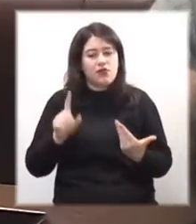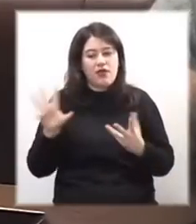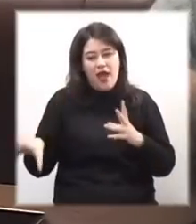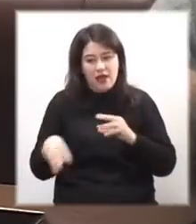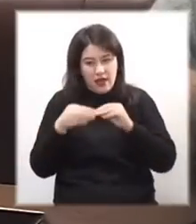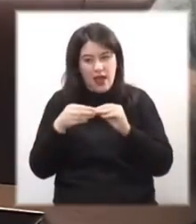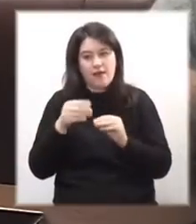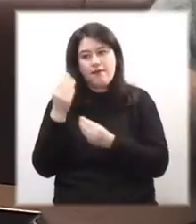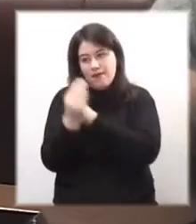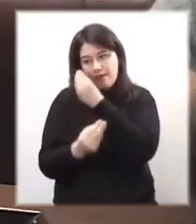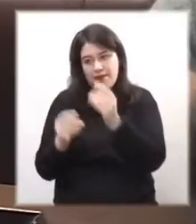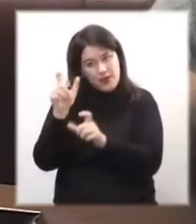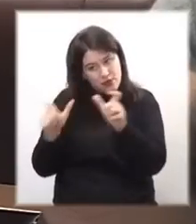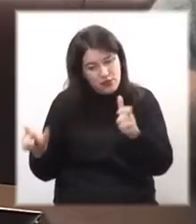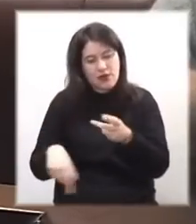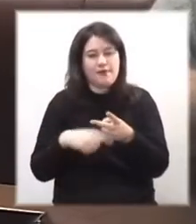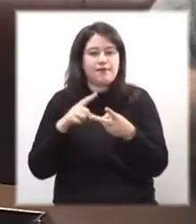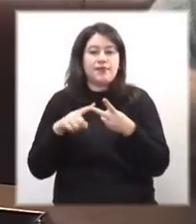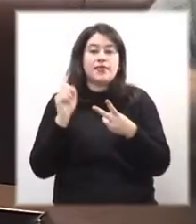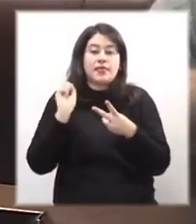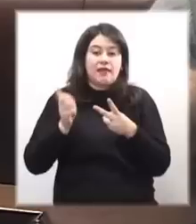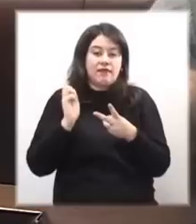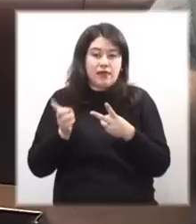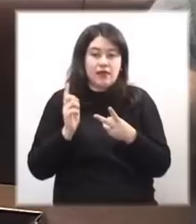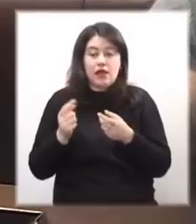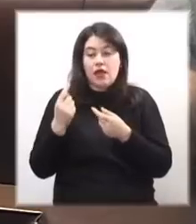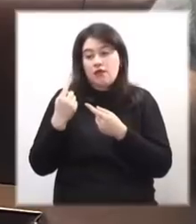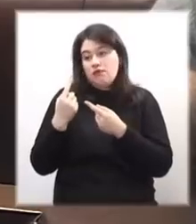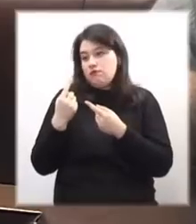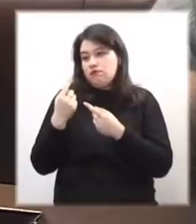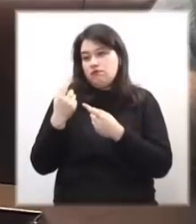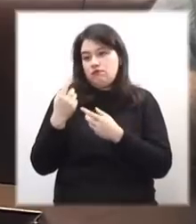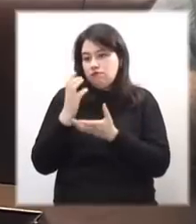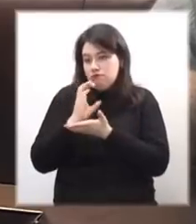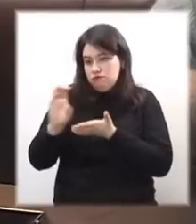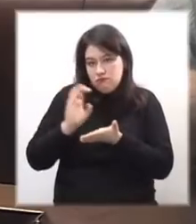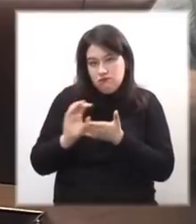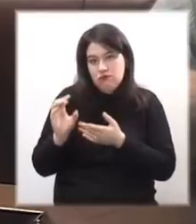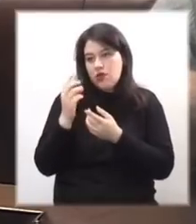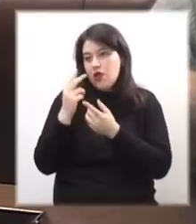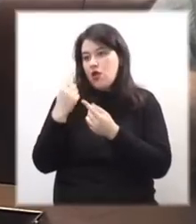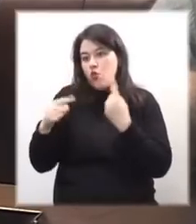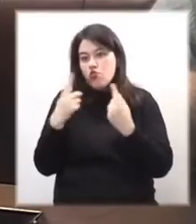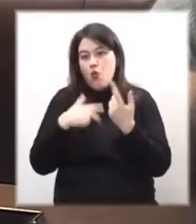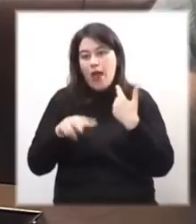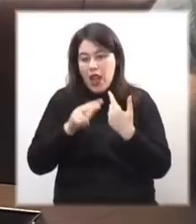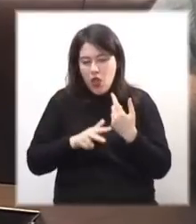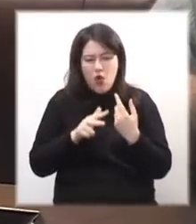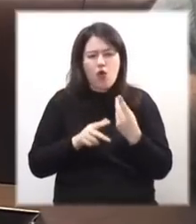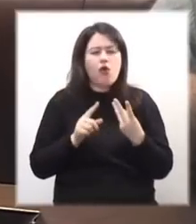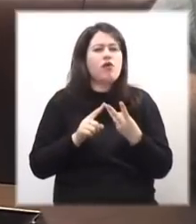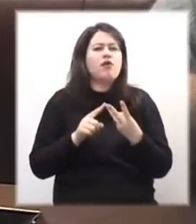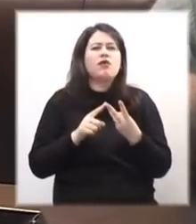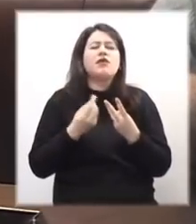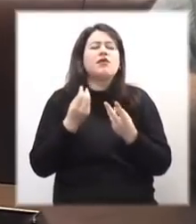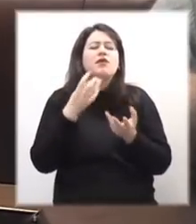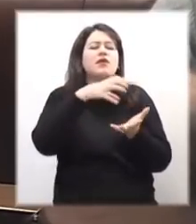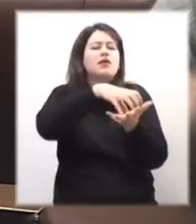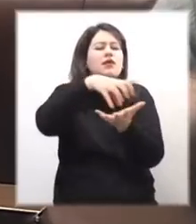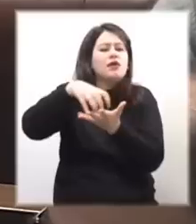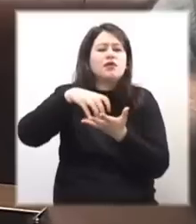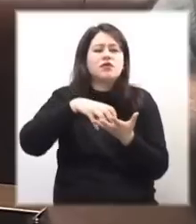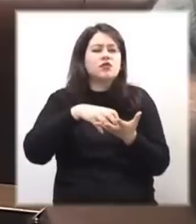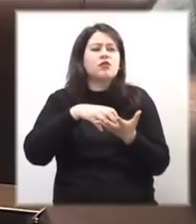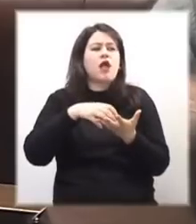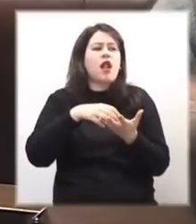haber que agregarle personal, a eso va a haber que darle recursos humanos. ¿De qué seccionales va a salir el personal